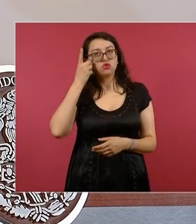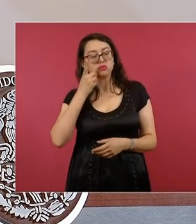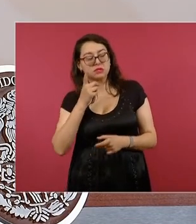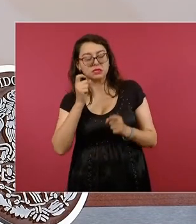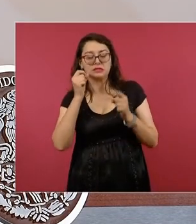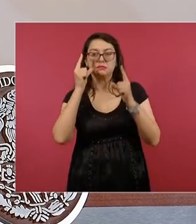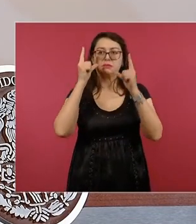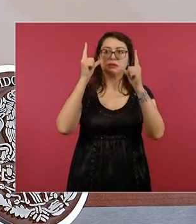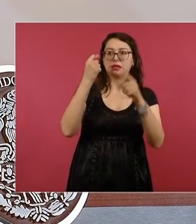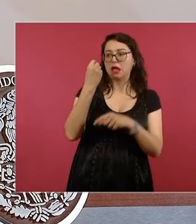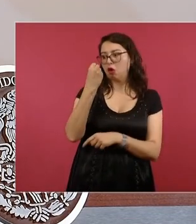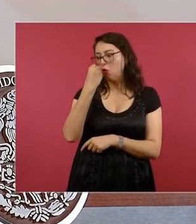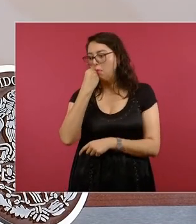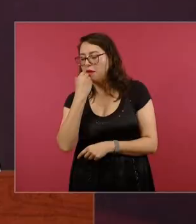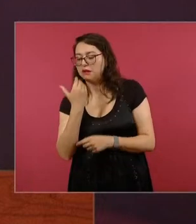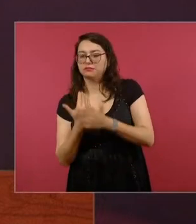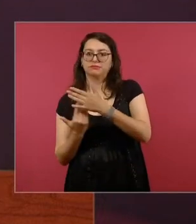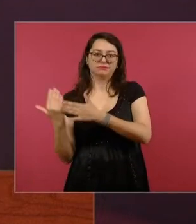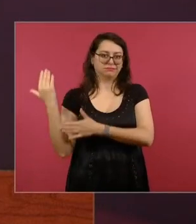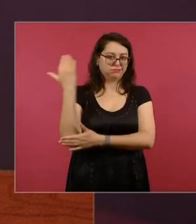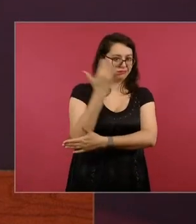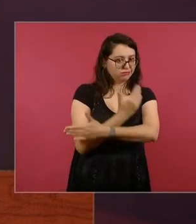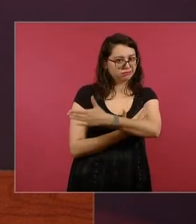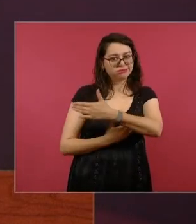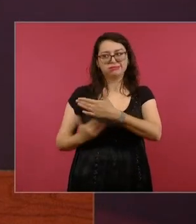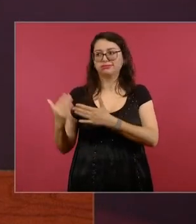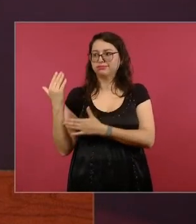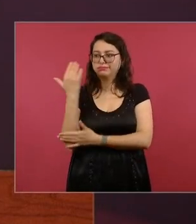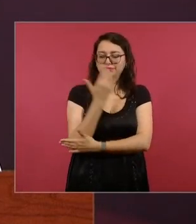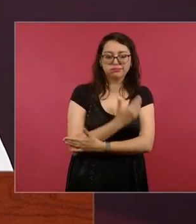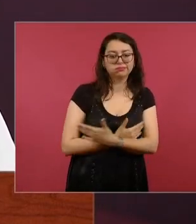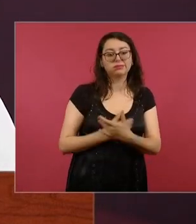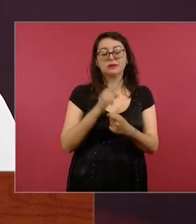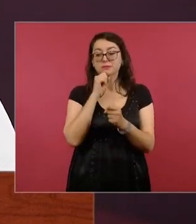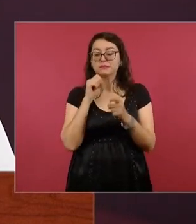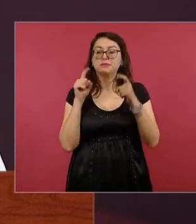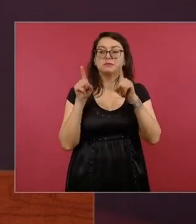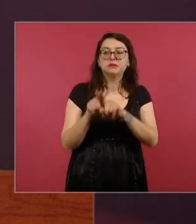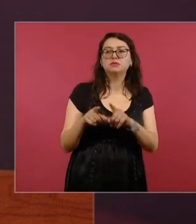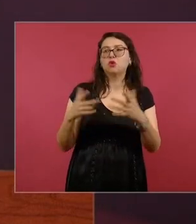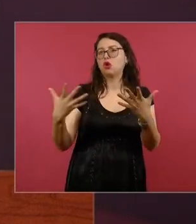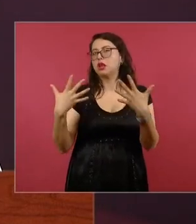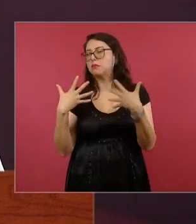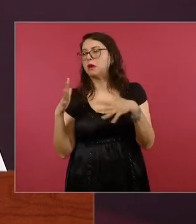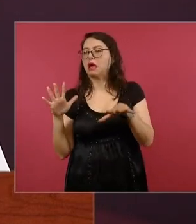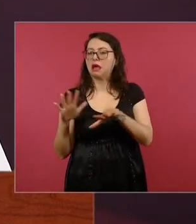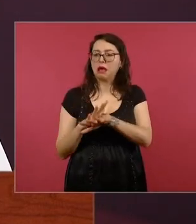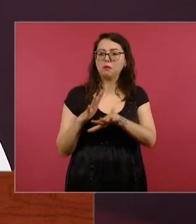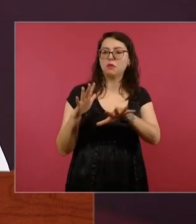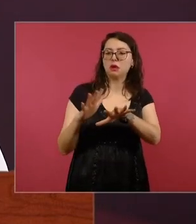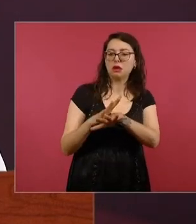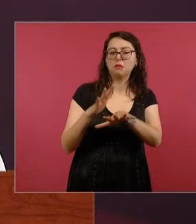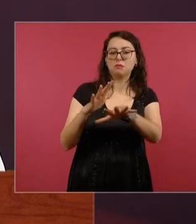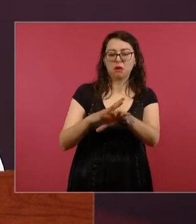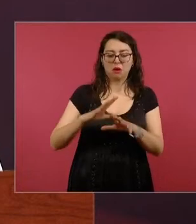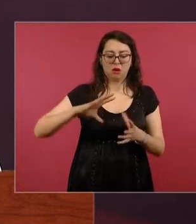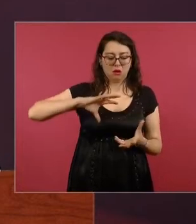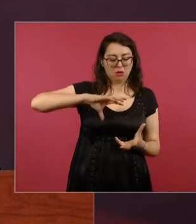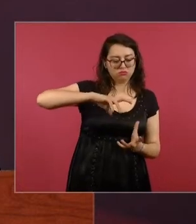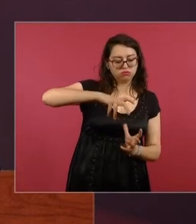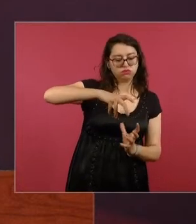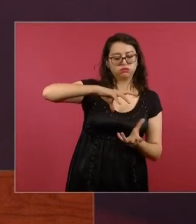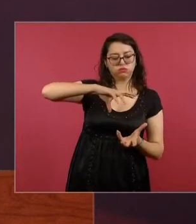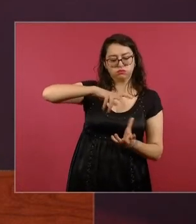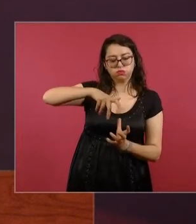así como a las estaciones del año, en función de los cambios en nuestro entorno causados por la rotación de la Tierra en su propio